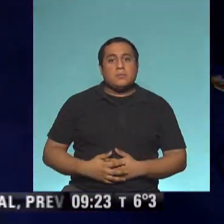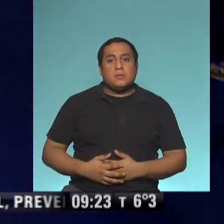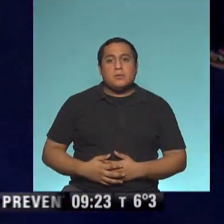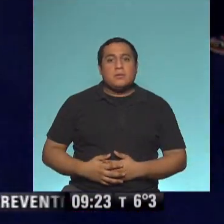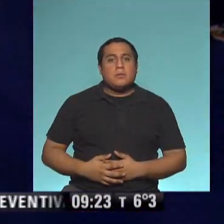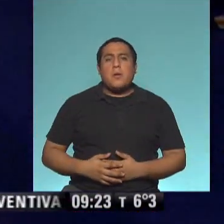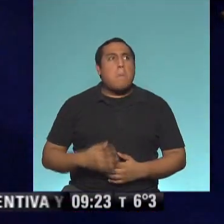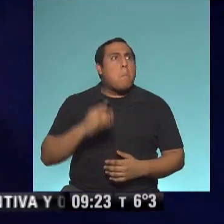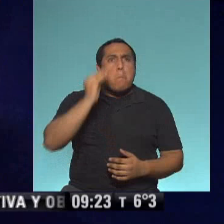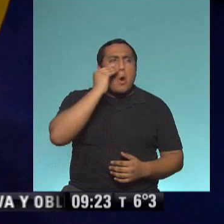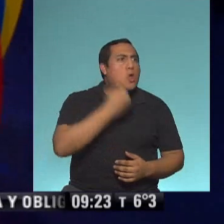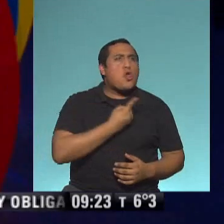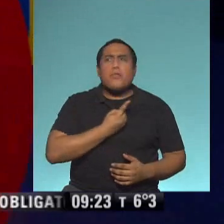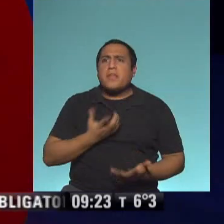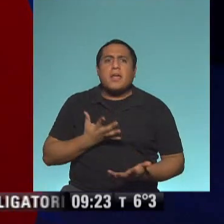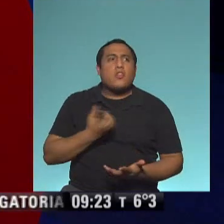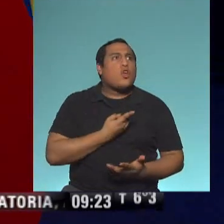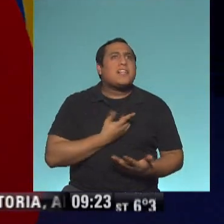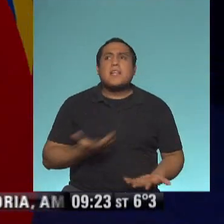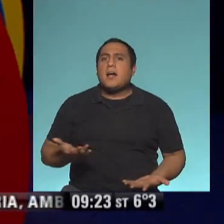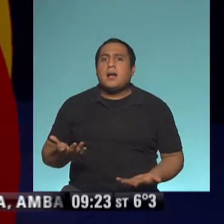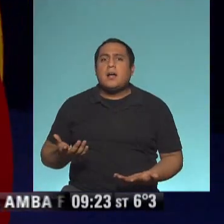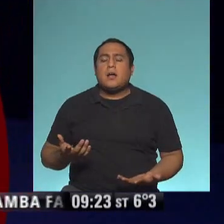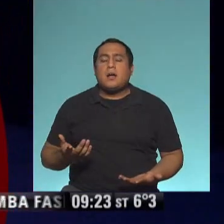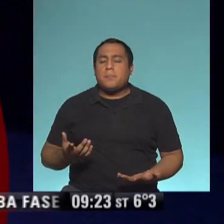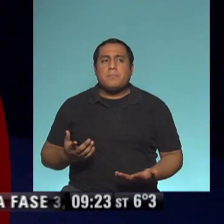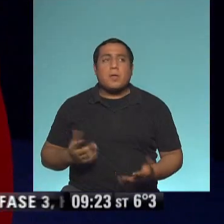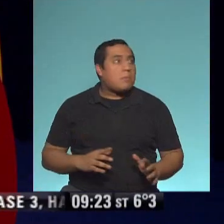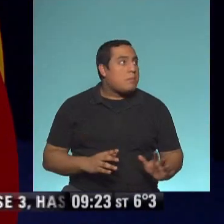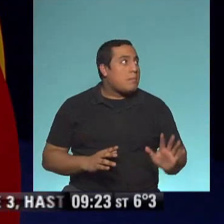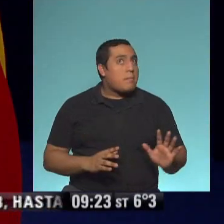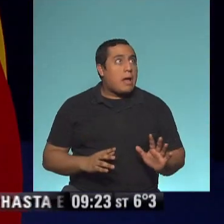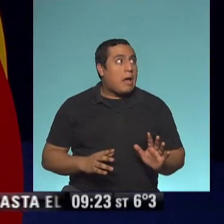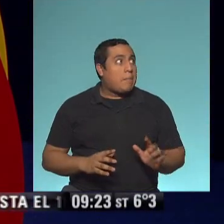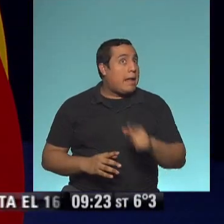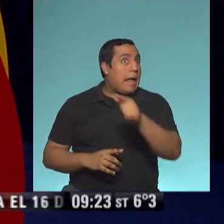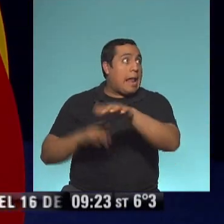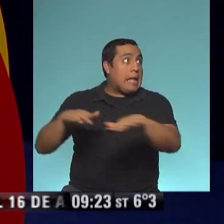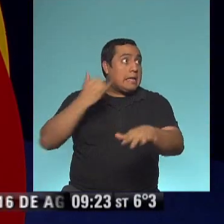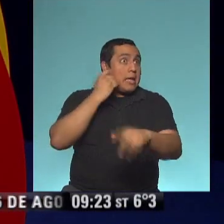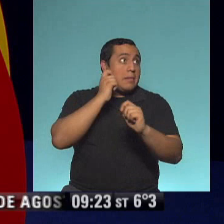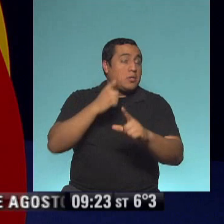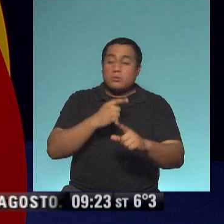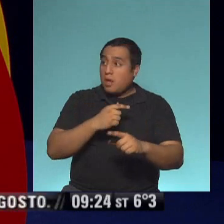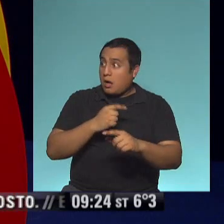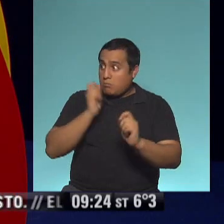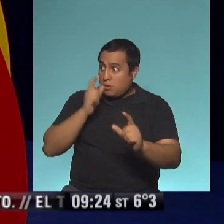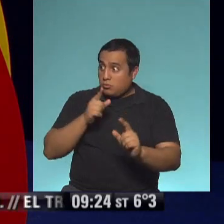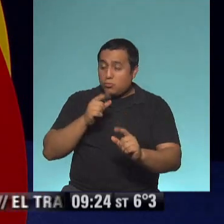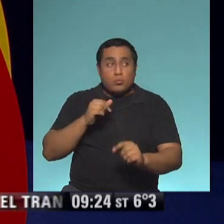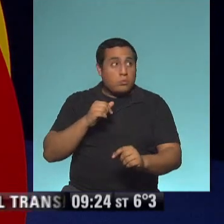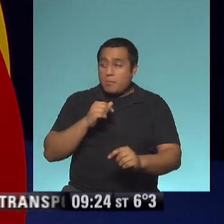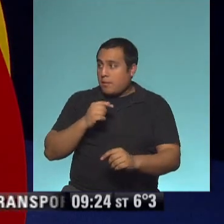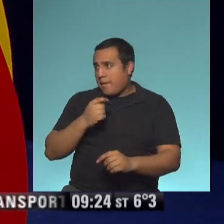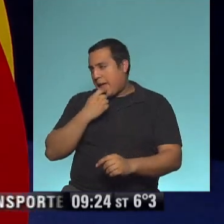está este mono? ¿Dónde está? Ernesto. ¿Qué pasa? Ya están ahí, están despiertos. ¿Están todos los chicos despiertos? Sí, están los chicos despiertos. ¿Me